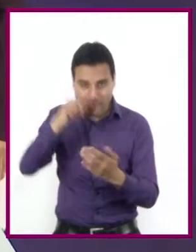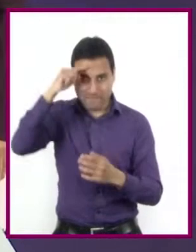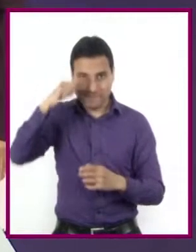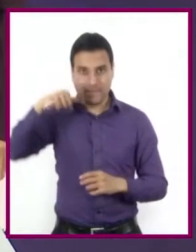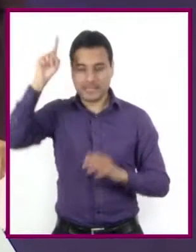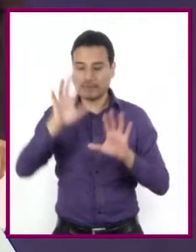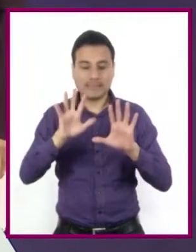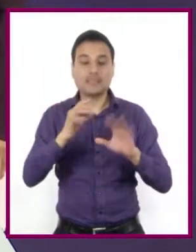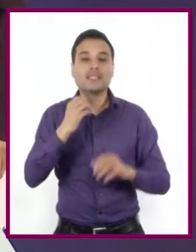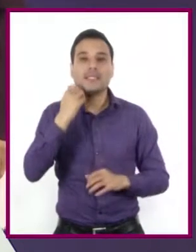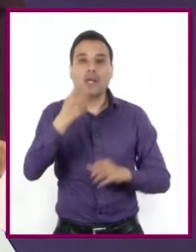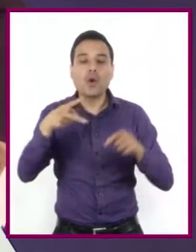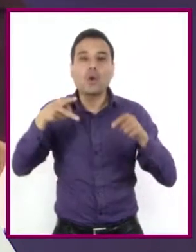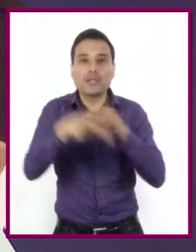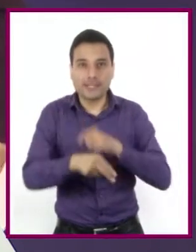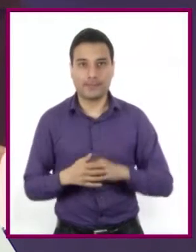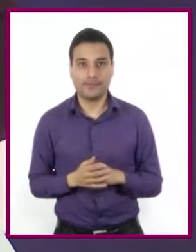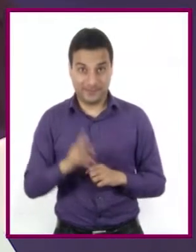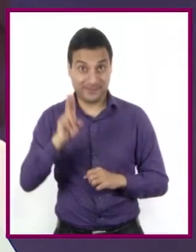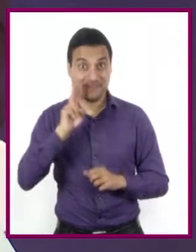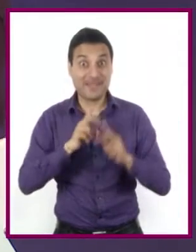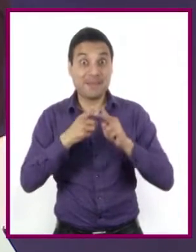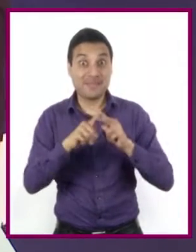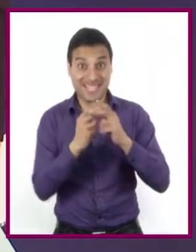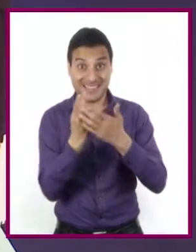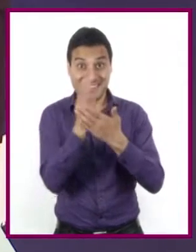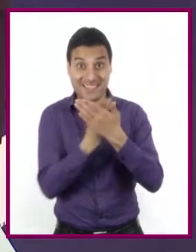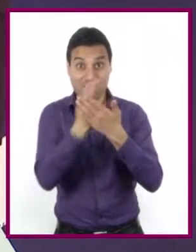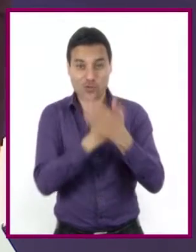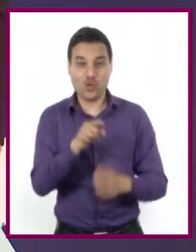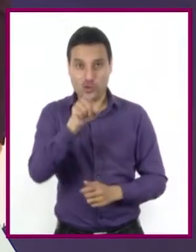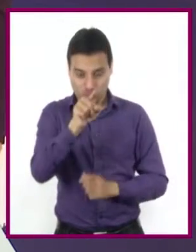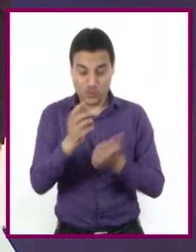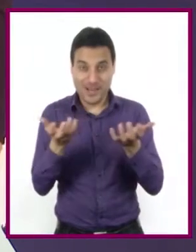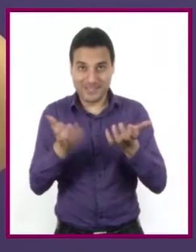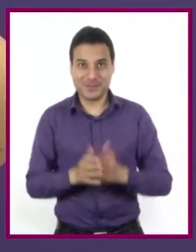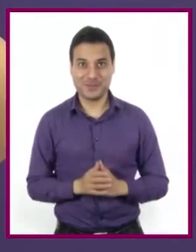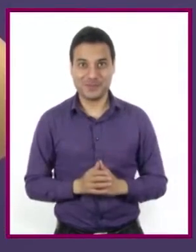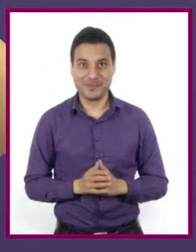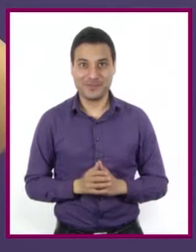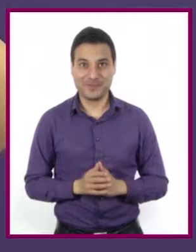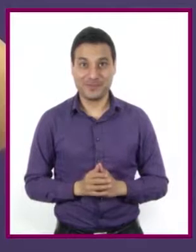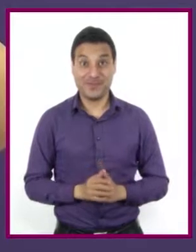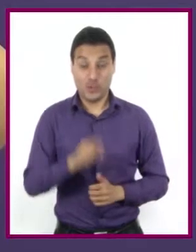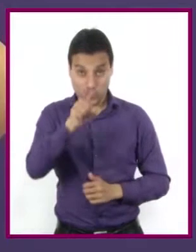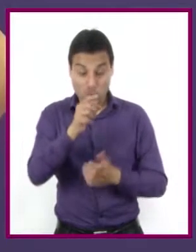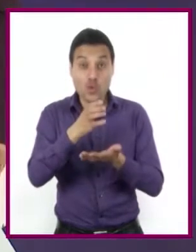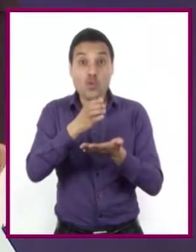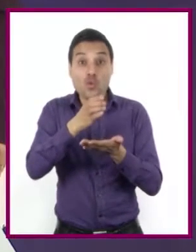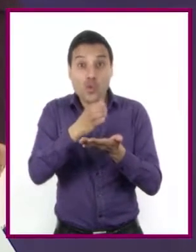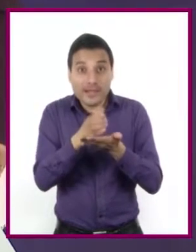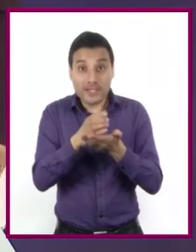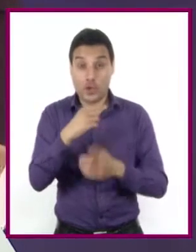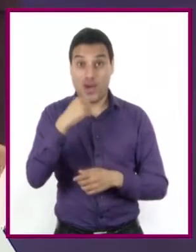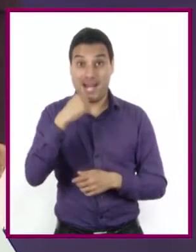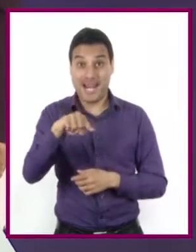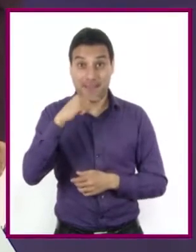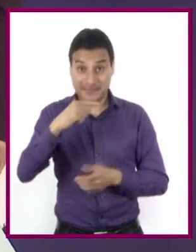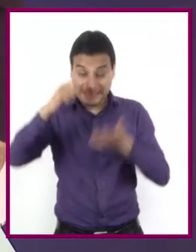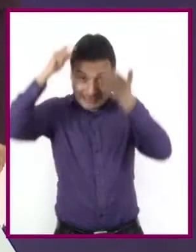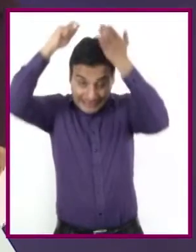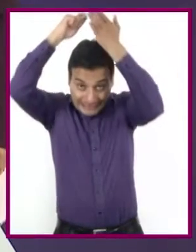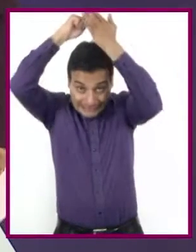¿Listo? Comencemos. Coloca tu cuaderno sobre la cabeza y el lápiz en la parte posterior de la